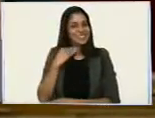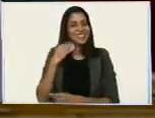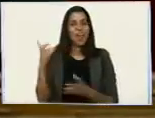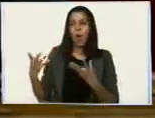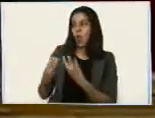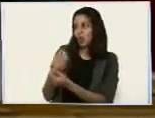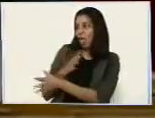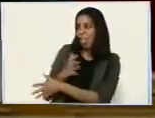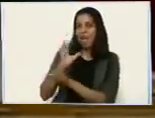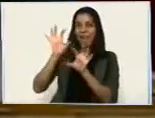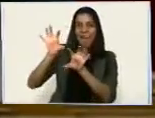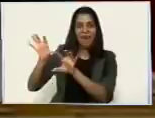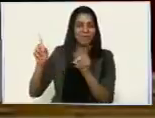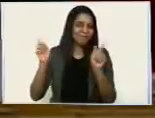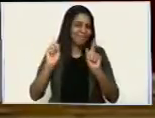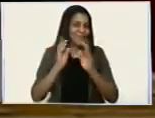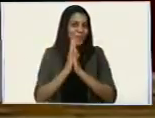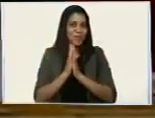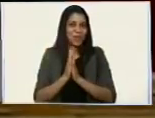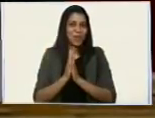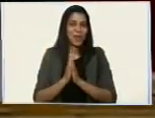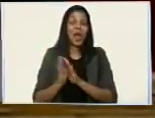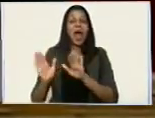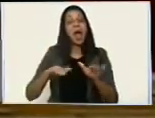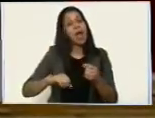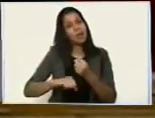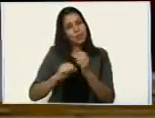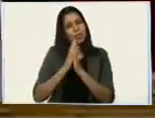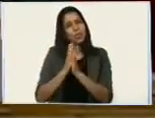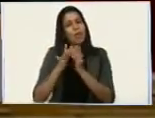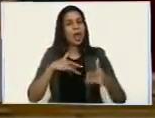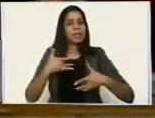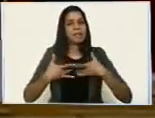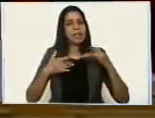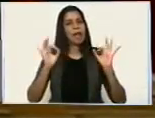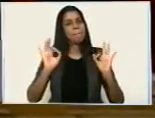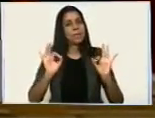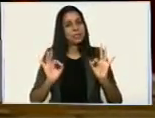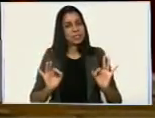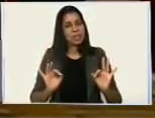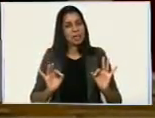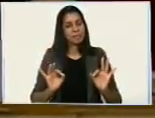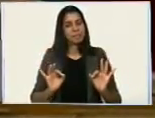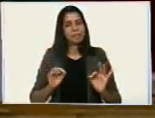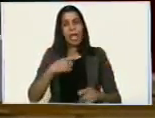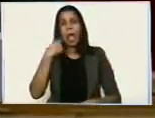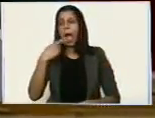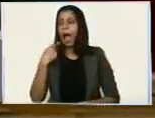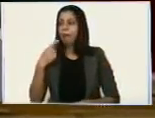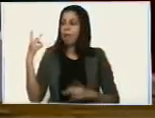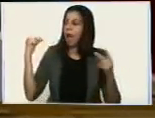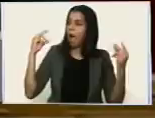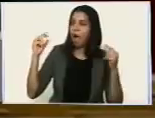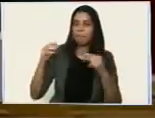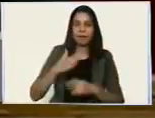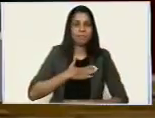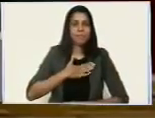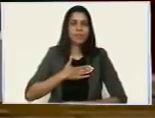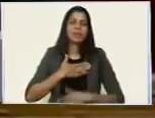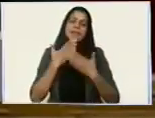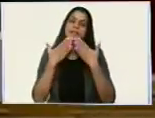Hermanos y hermanas, les agradezco en el alma el apoyo, las consideraciones, las palabras que tuvieron para conmigo,